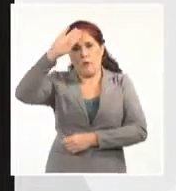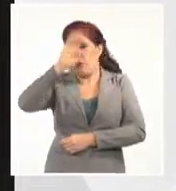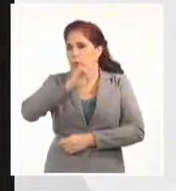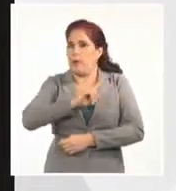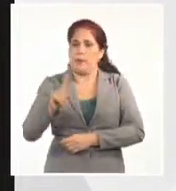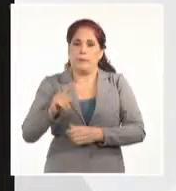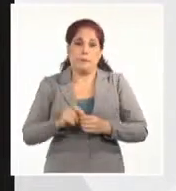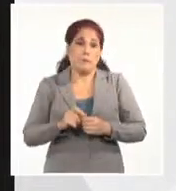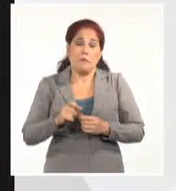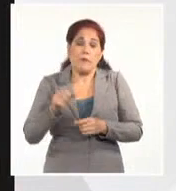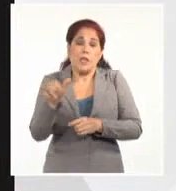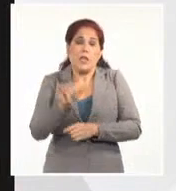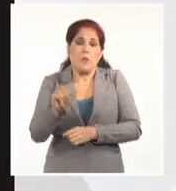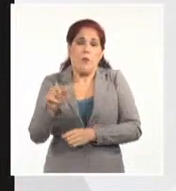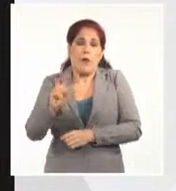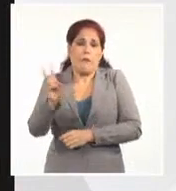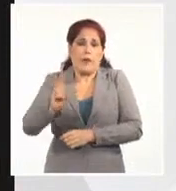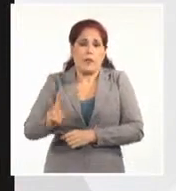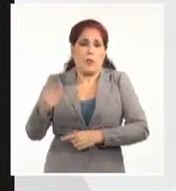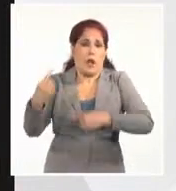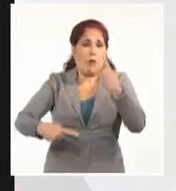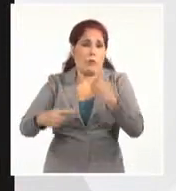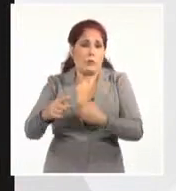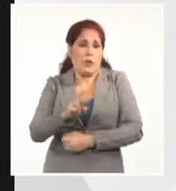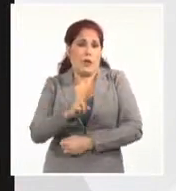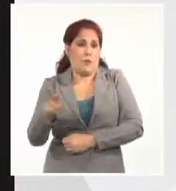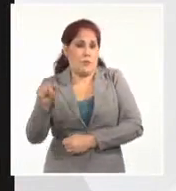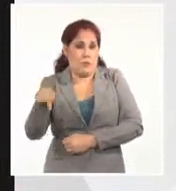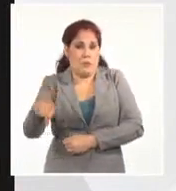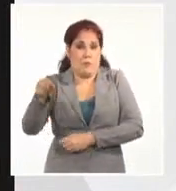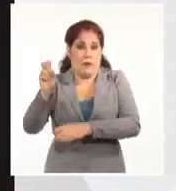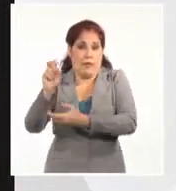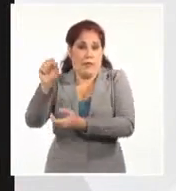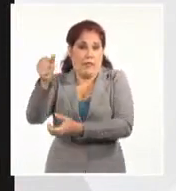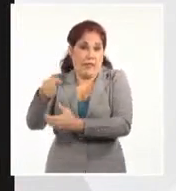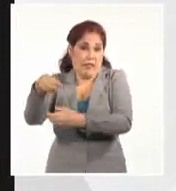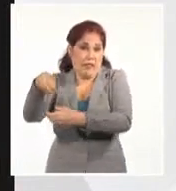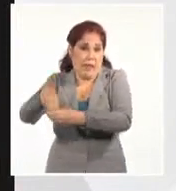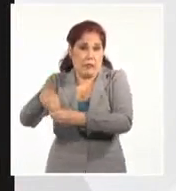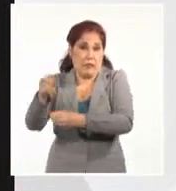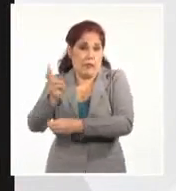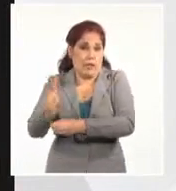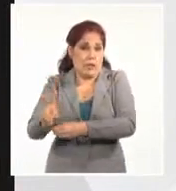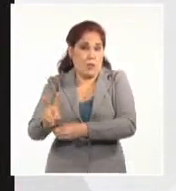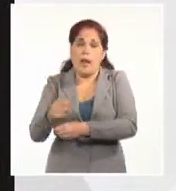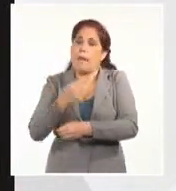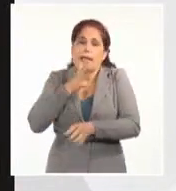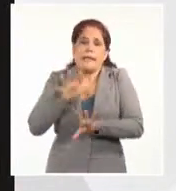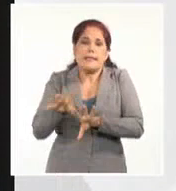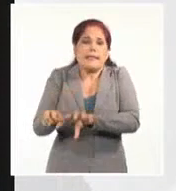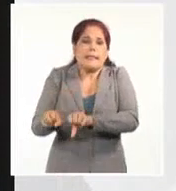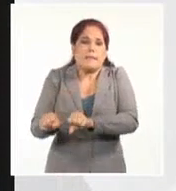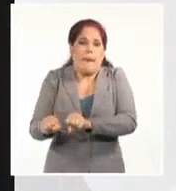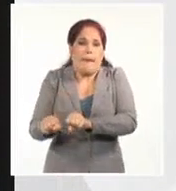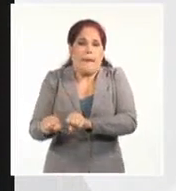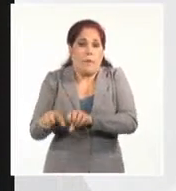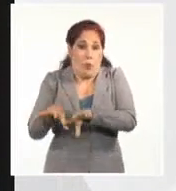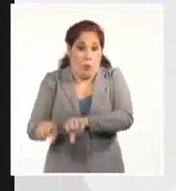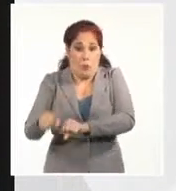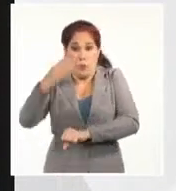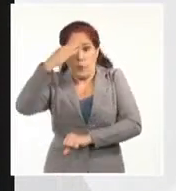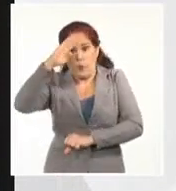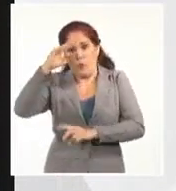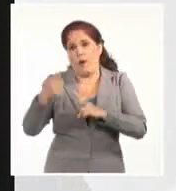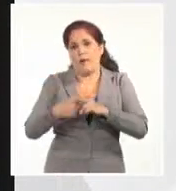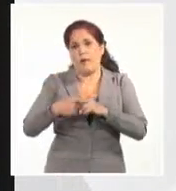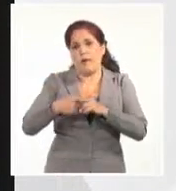como grupos paramilitares tenían la intención de, bueno, no sé si intervenir militarmente, pero vaya, ahí